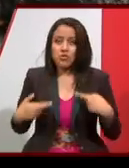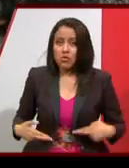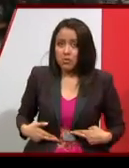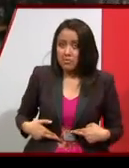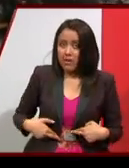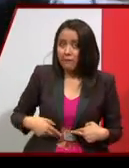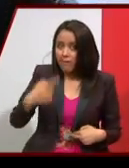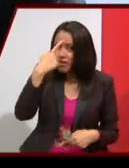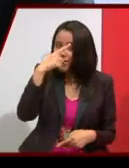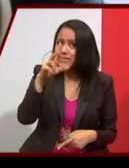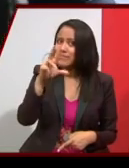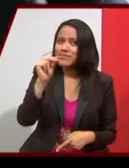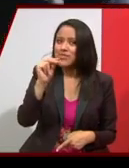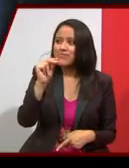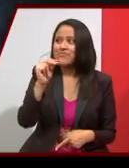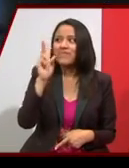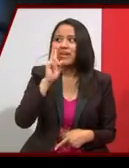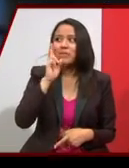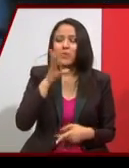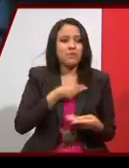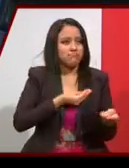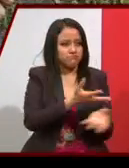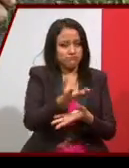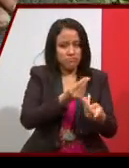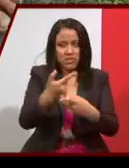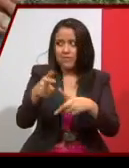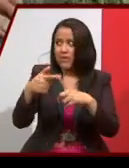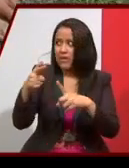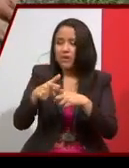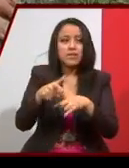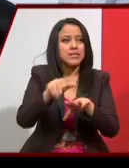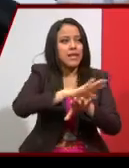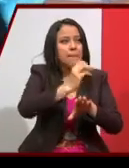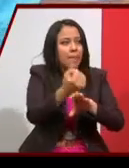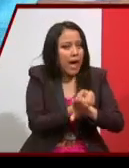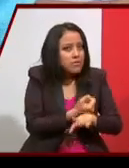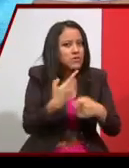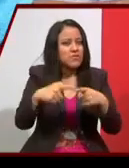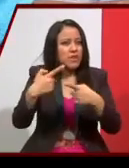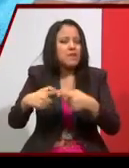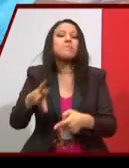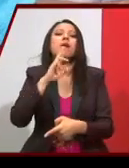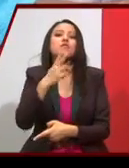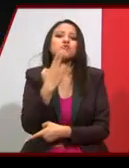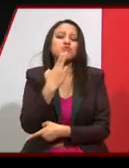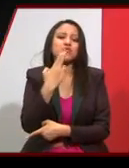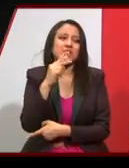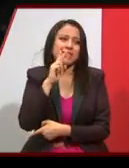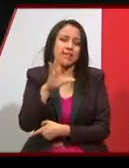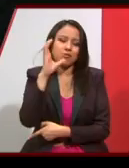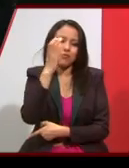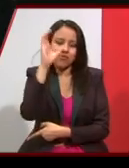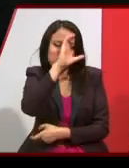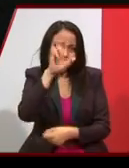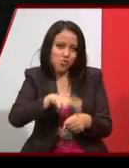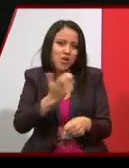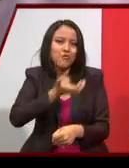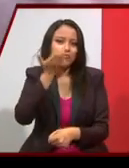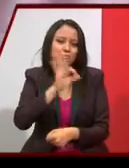es nada fácil. Pudimos repartir todo tipo de prendas y calzado, pero lo mejor, disfrutamos de los usos y costumbres.